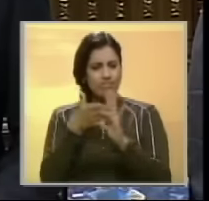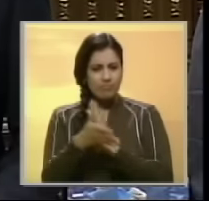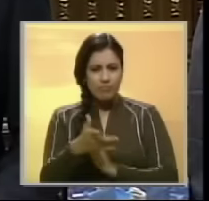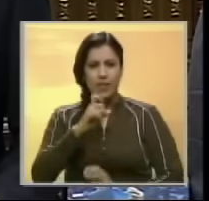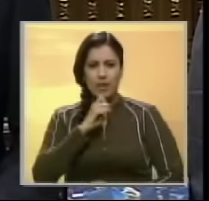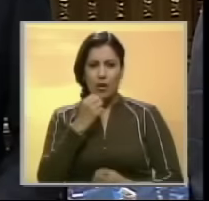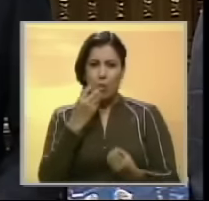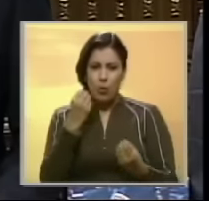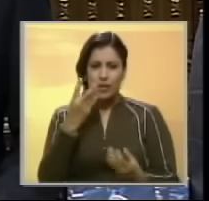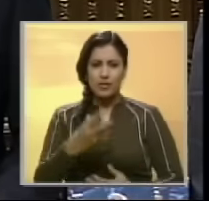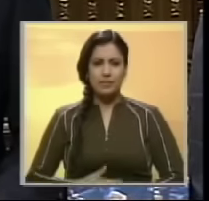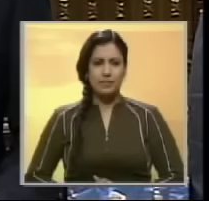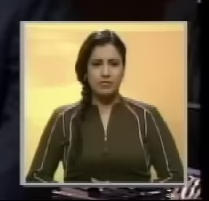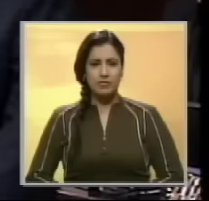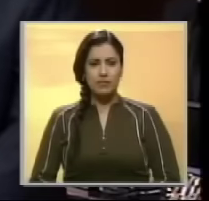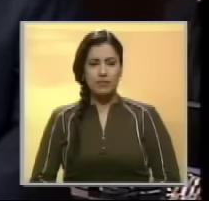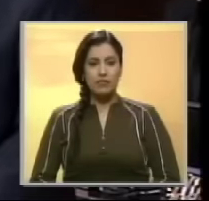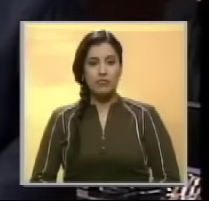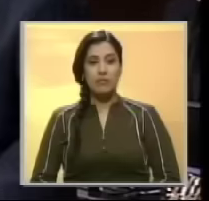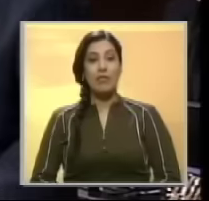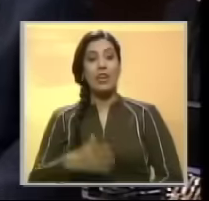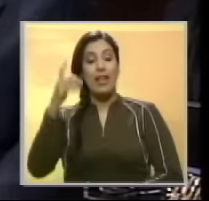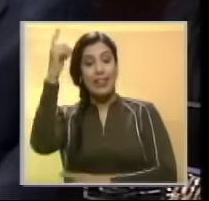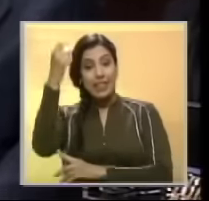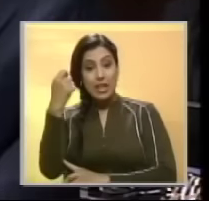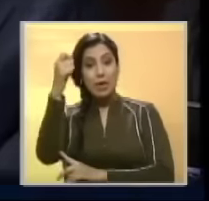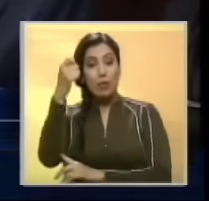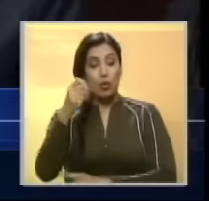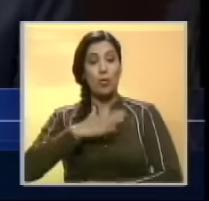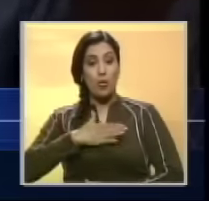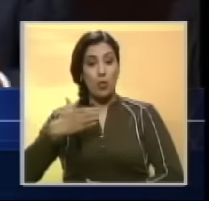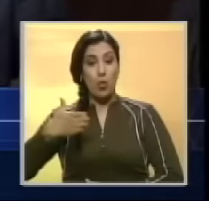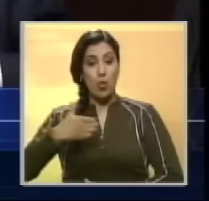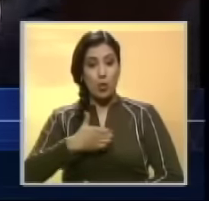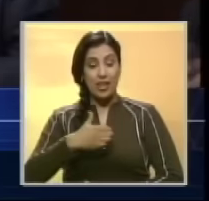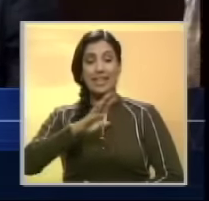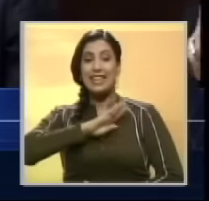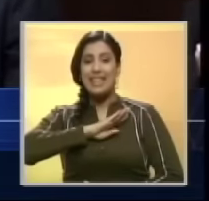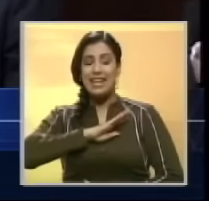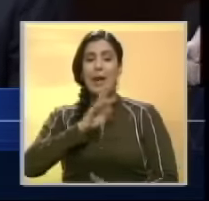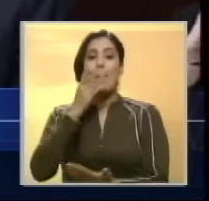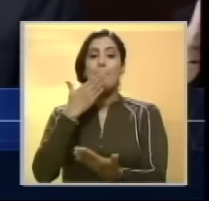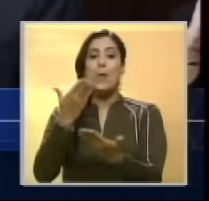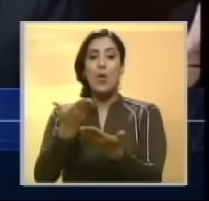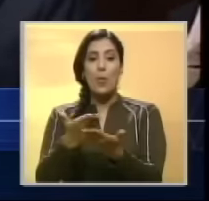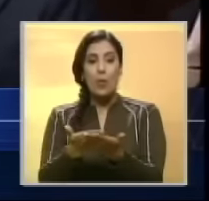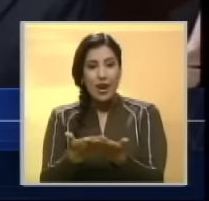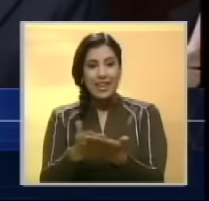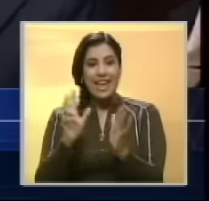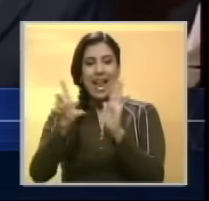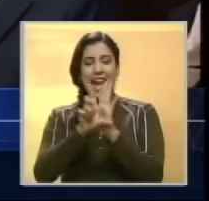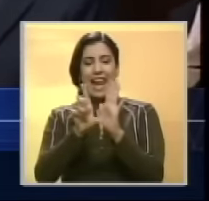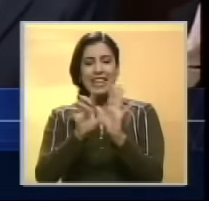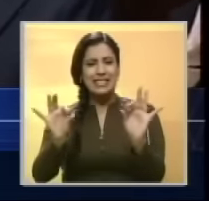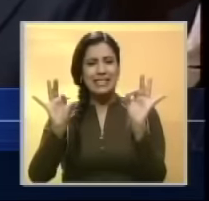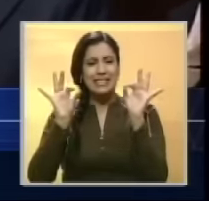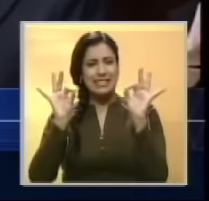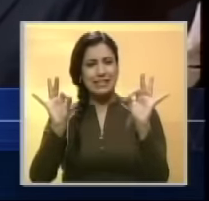lo que fue su intervención Diputados de la unidad estamos presentando esta ley